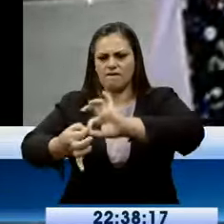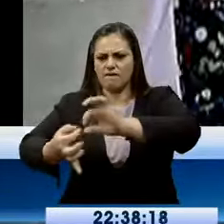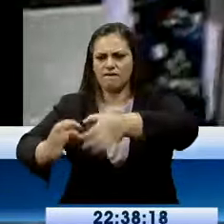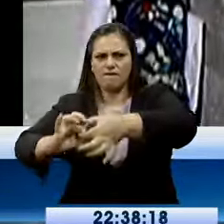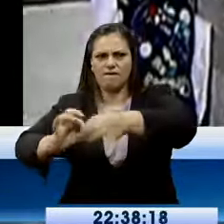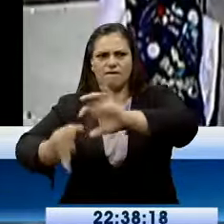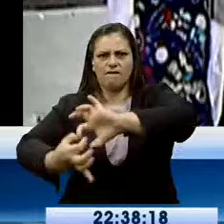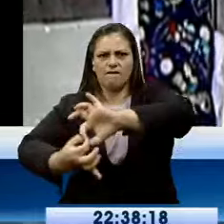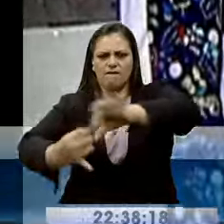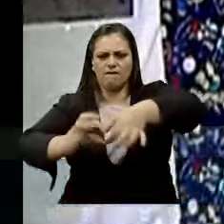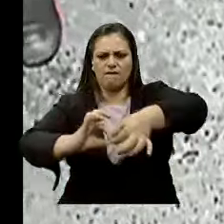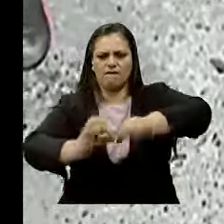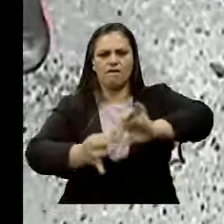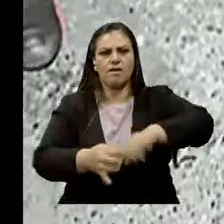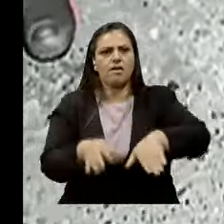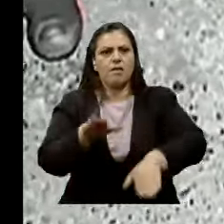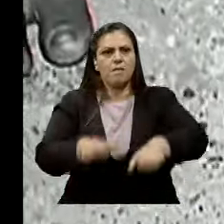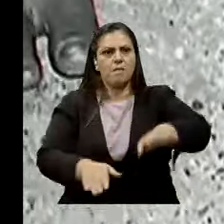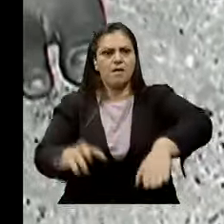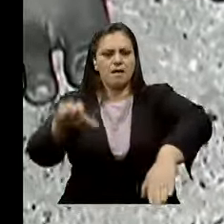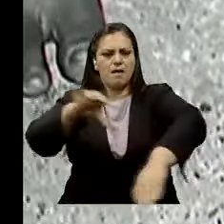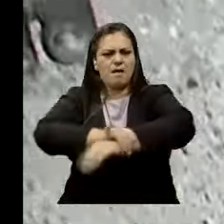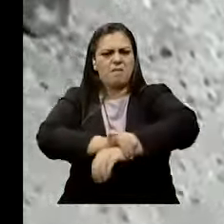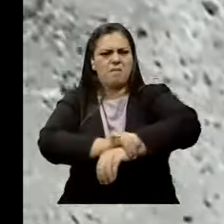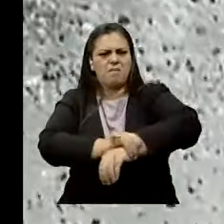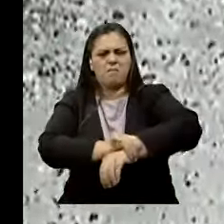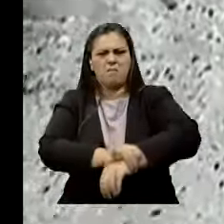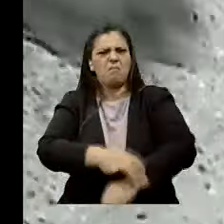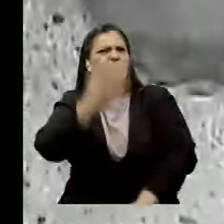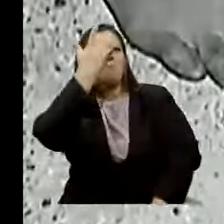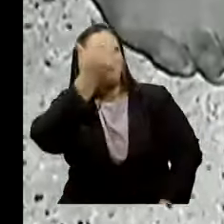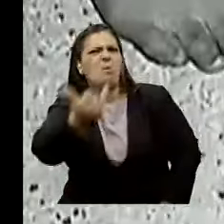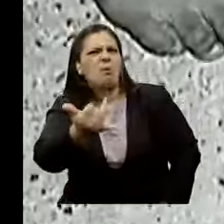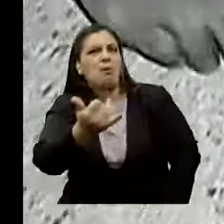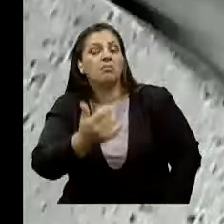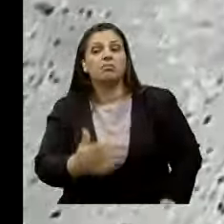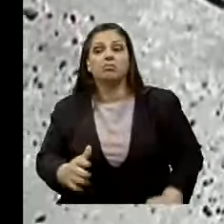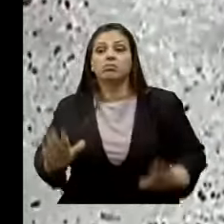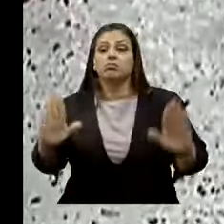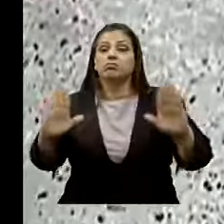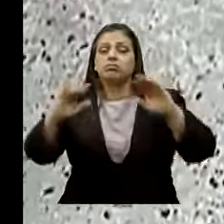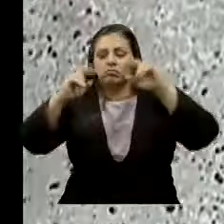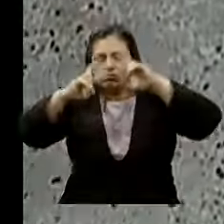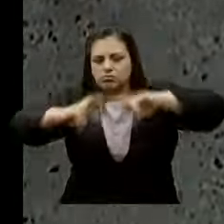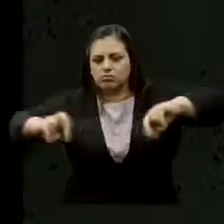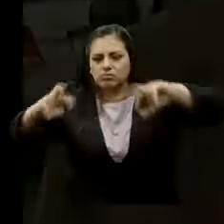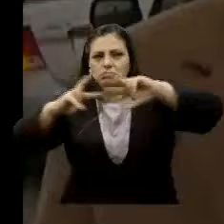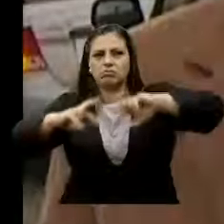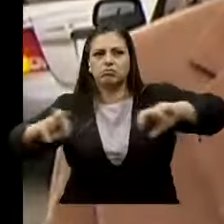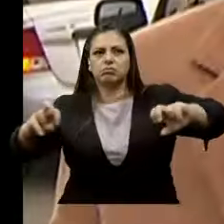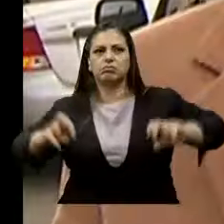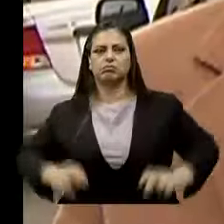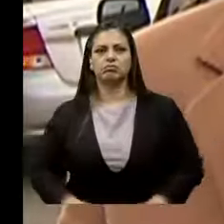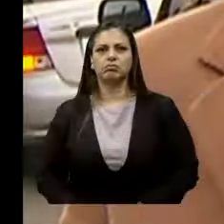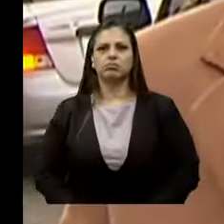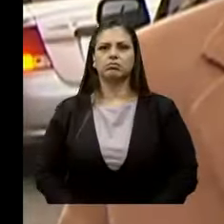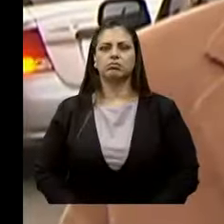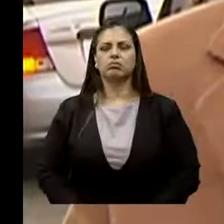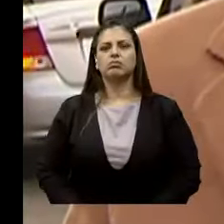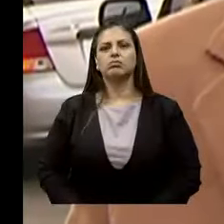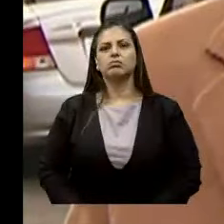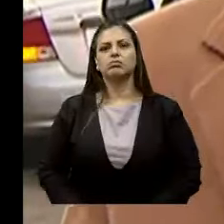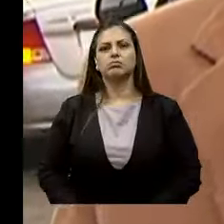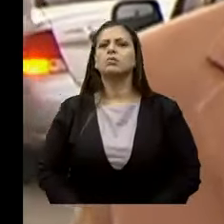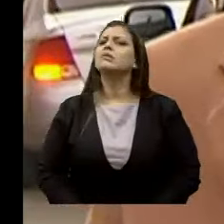las razones para que este sujeto esté así. Ya, Juanita, ¿puedo pasar allá? Como también hemos encontrado